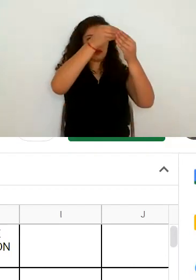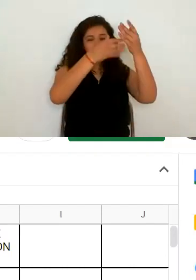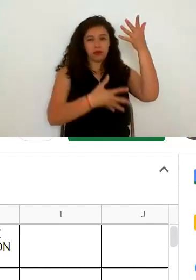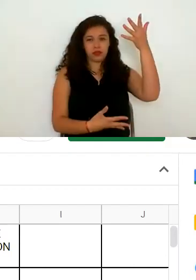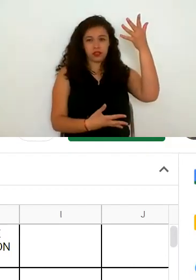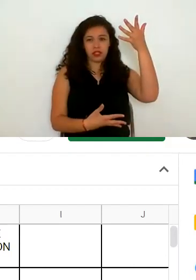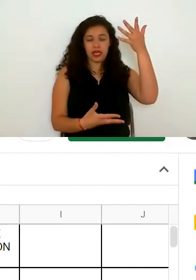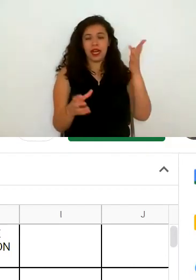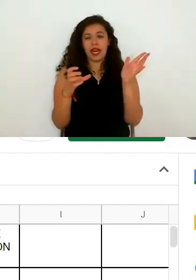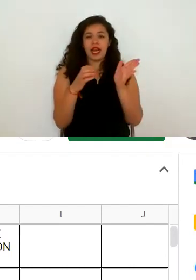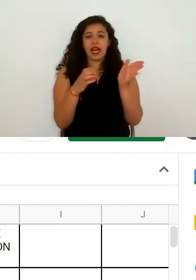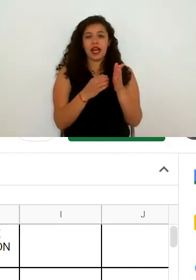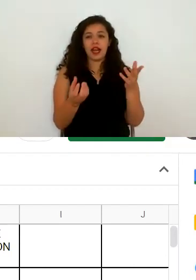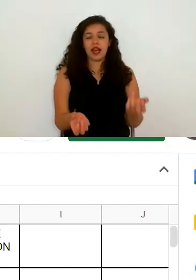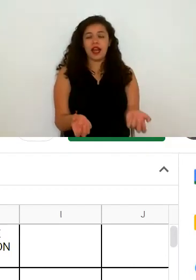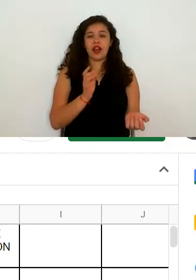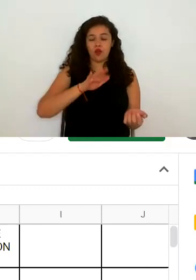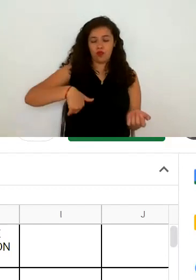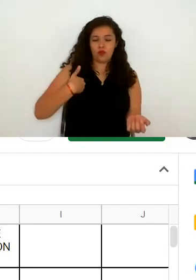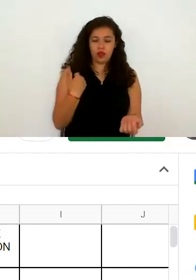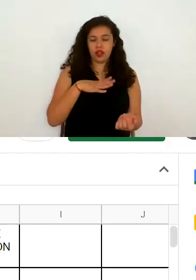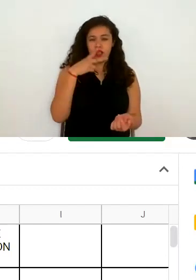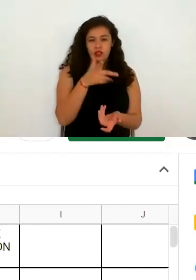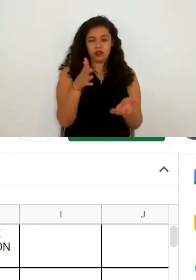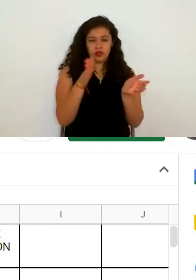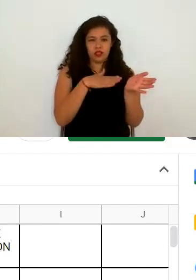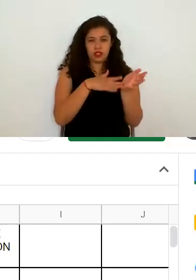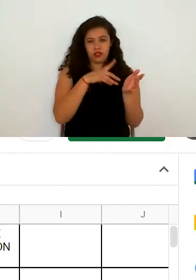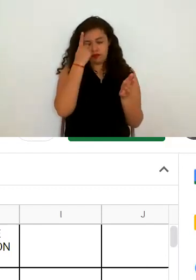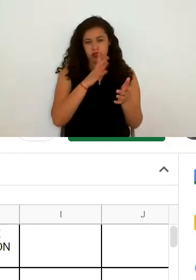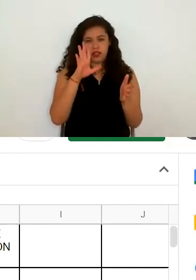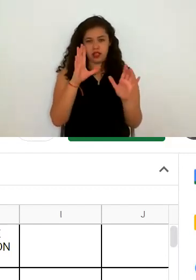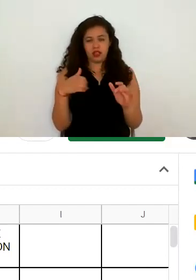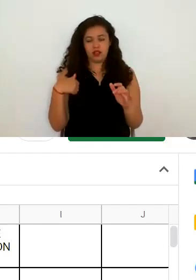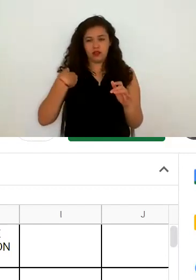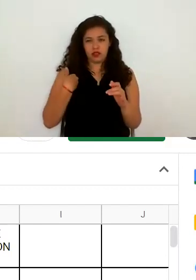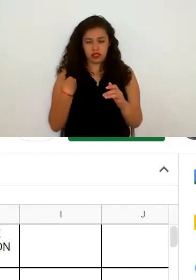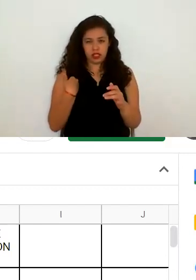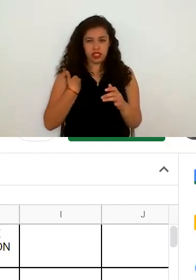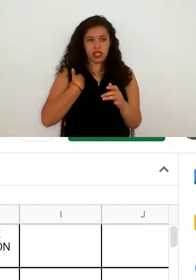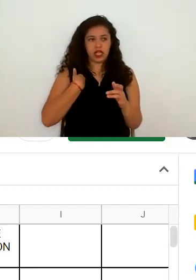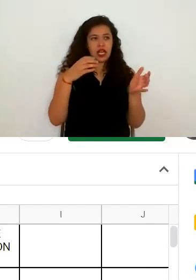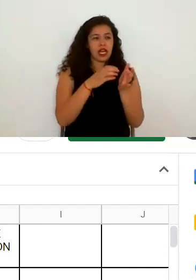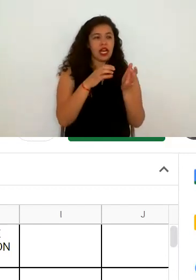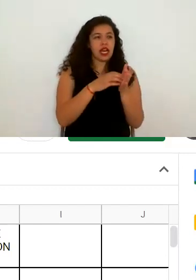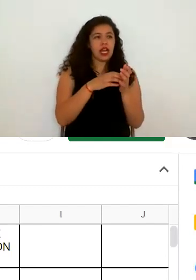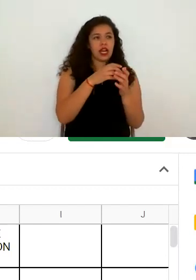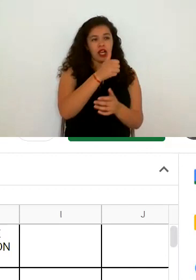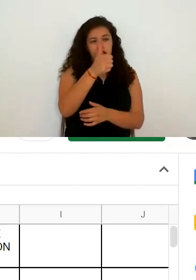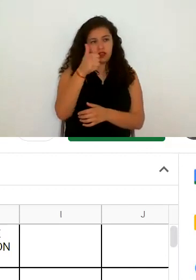cuántas cajas tienen resguardados en su archivo de concentración, qué contiene cada caja, dónde